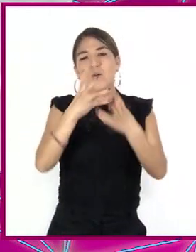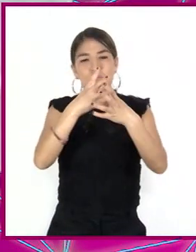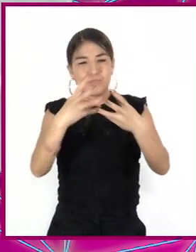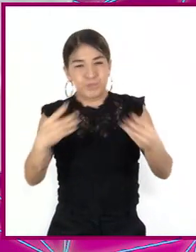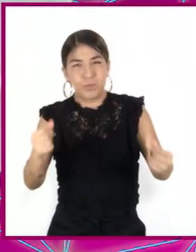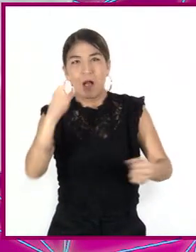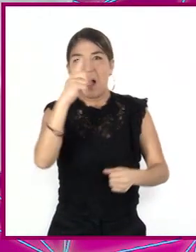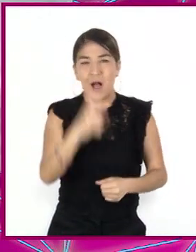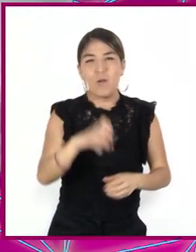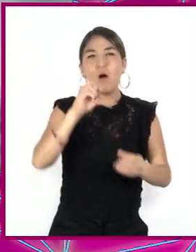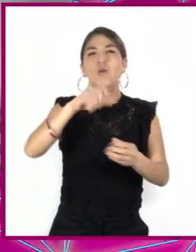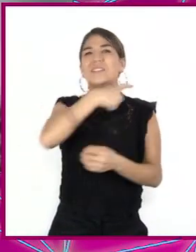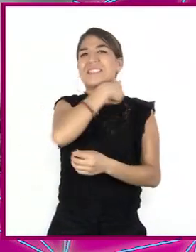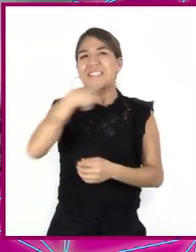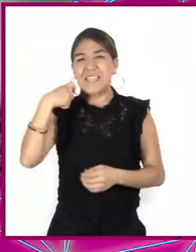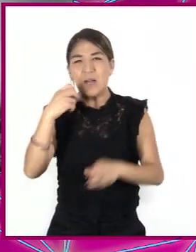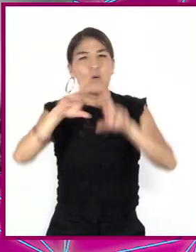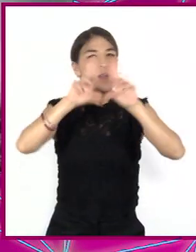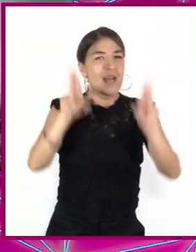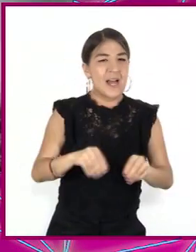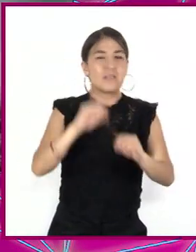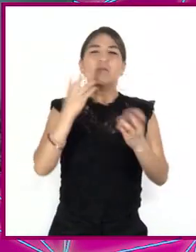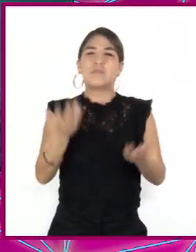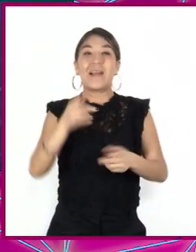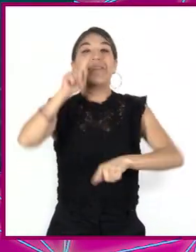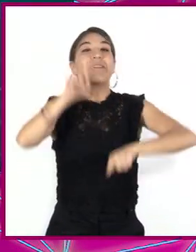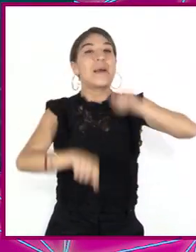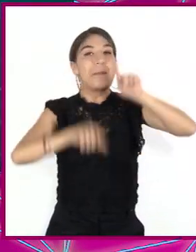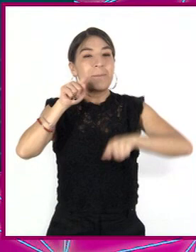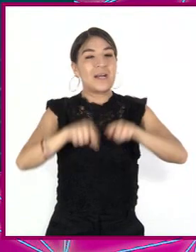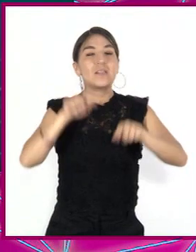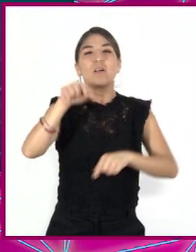gaseoso, según la manera en que estén unidas sus moléculas.